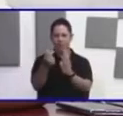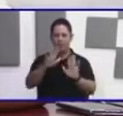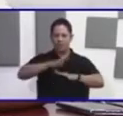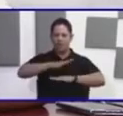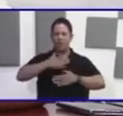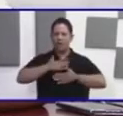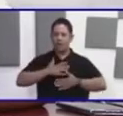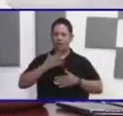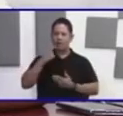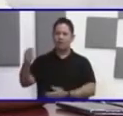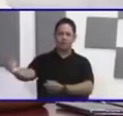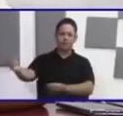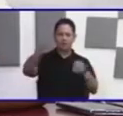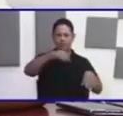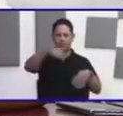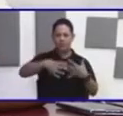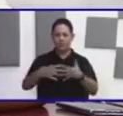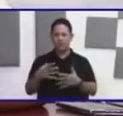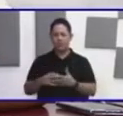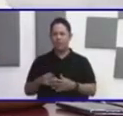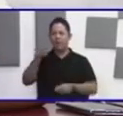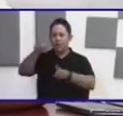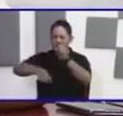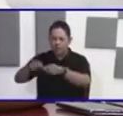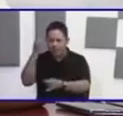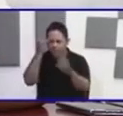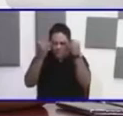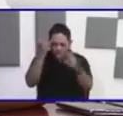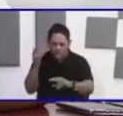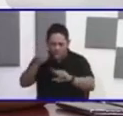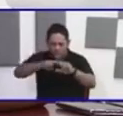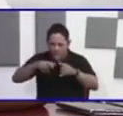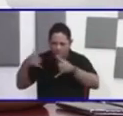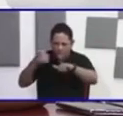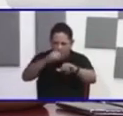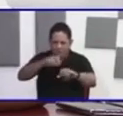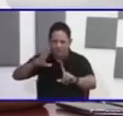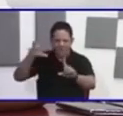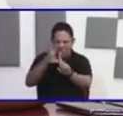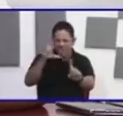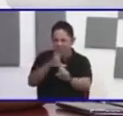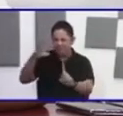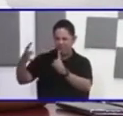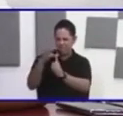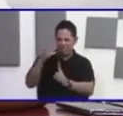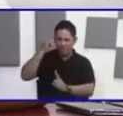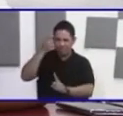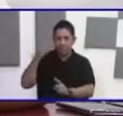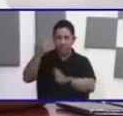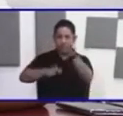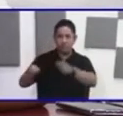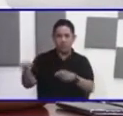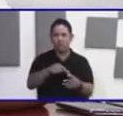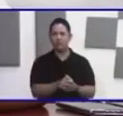mal intencionado las personas que cogen este asunto, porque ahora les vamos a mostrar qué tipo de camas hay en varios